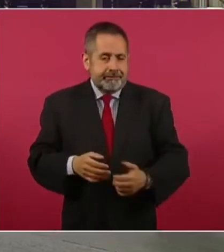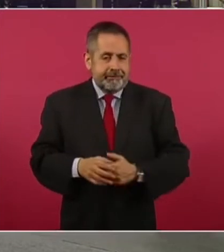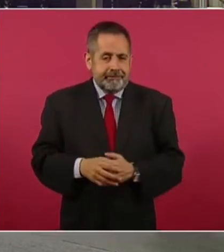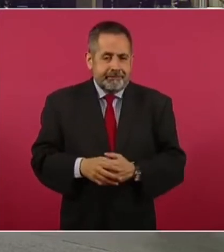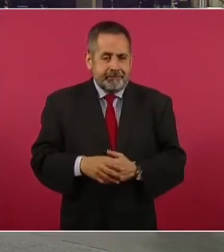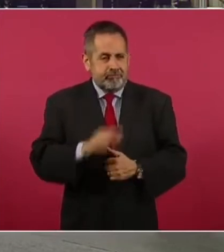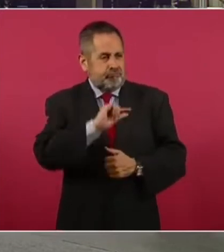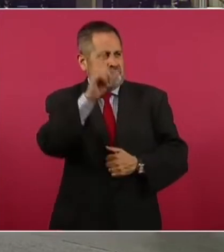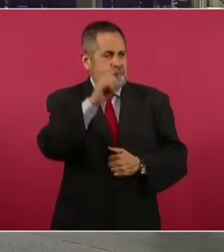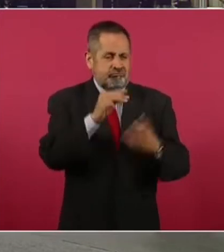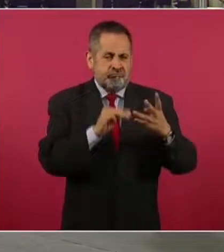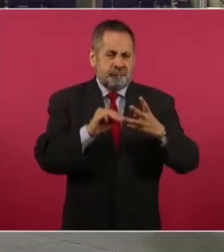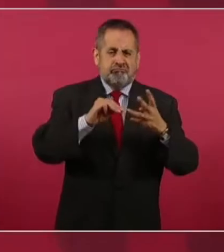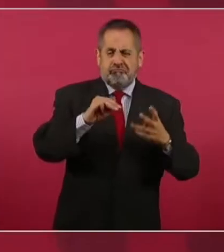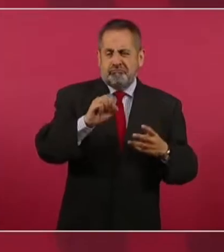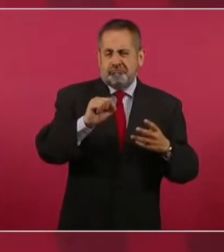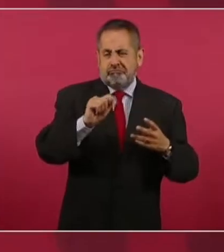con maestrías o doctorados.